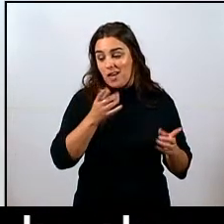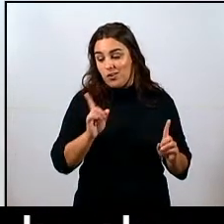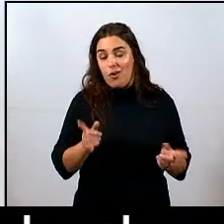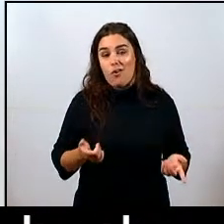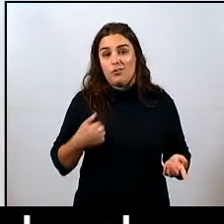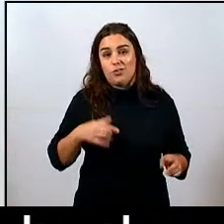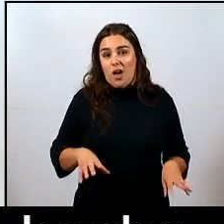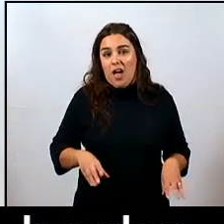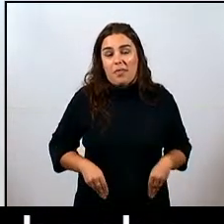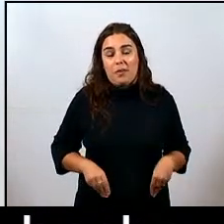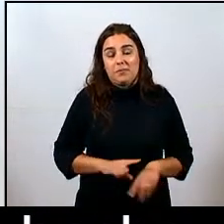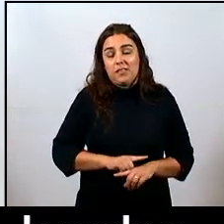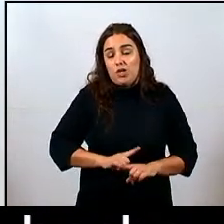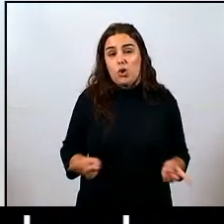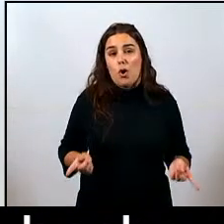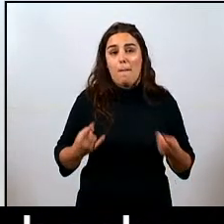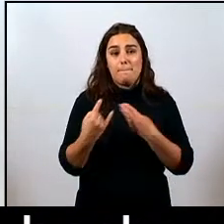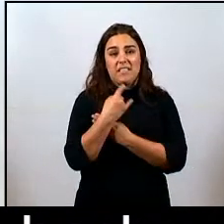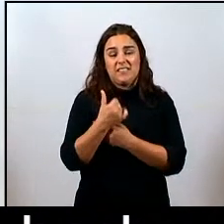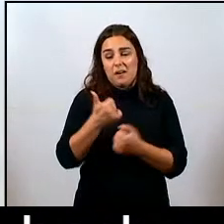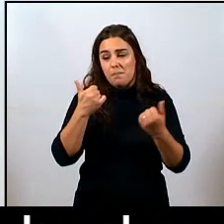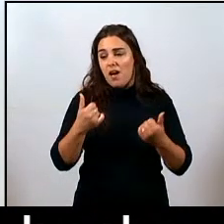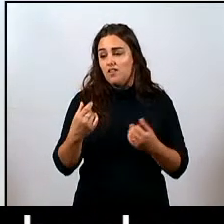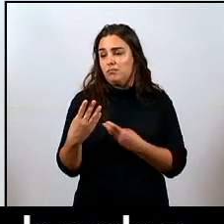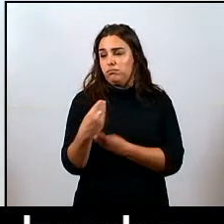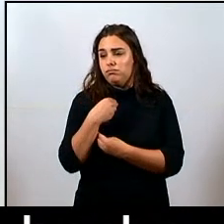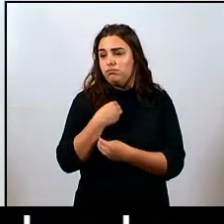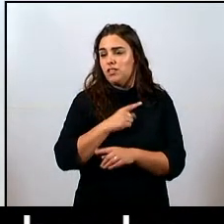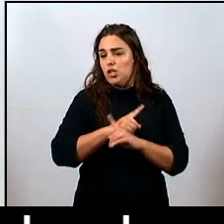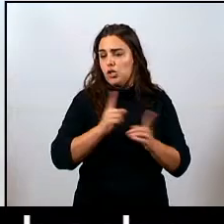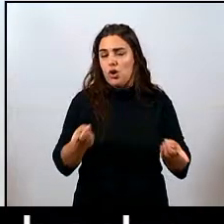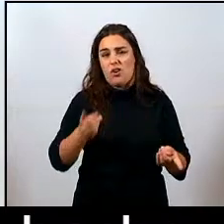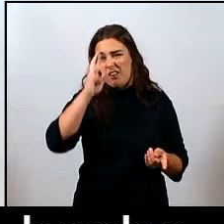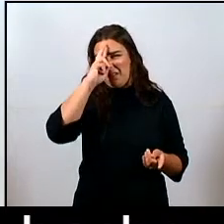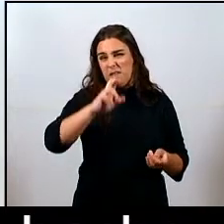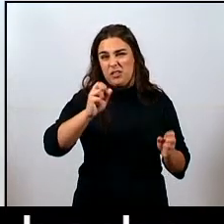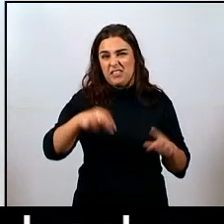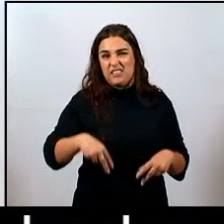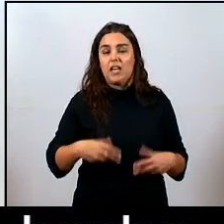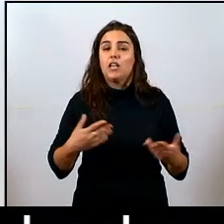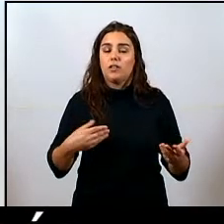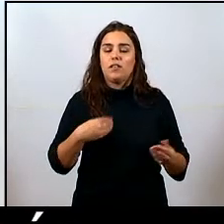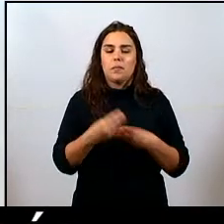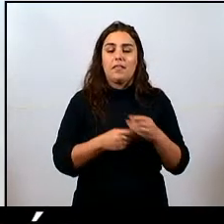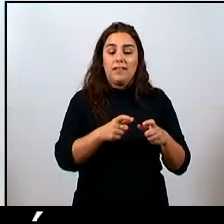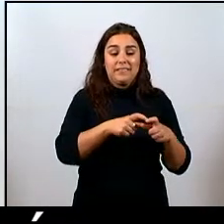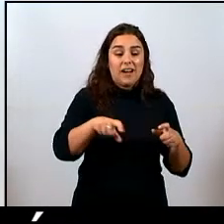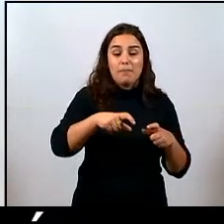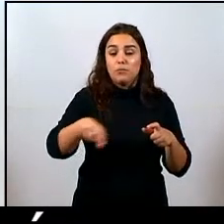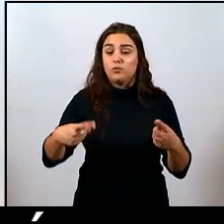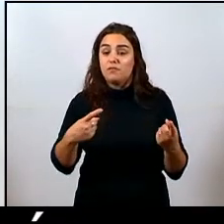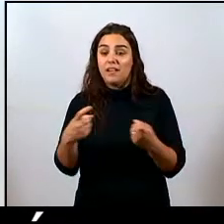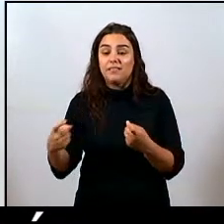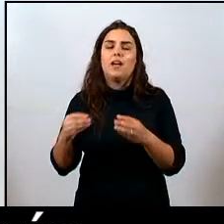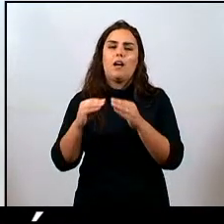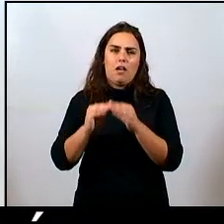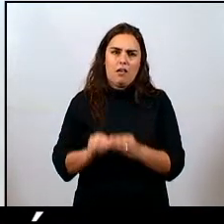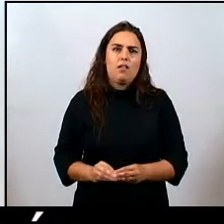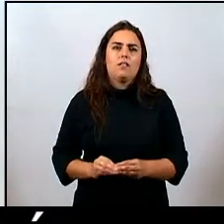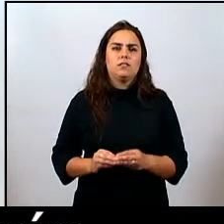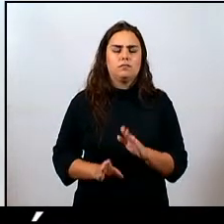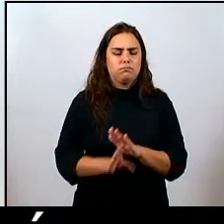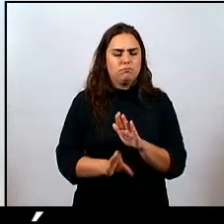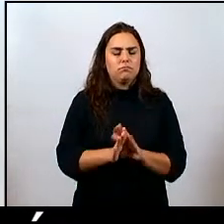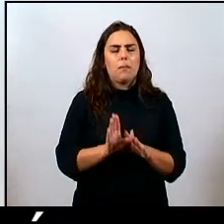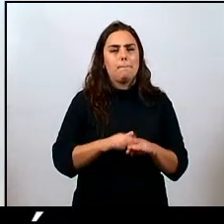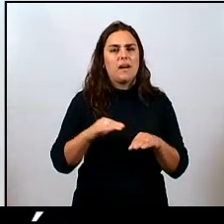admitir más mofas, ni más insultos, ni más faltas de respeto. Lo que tienen que hacer es licitar los tramos que faltan y ejecutarlos para que